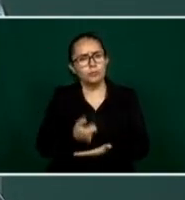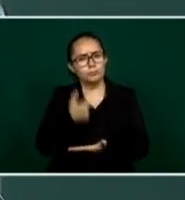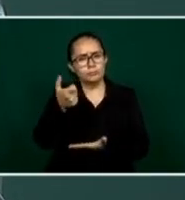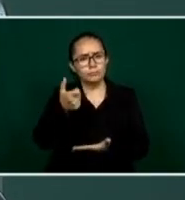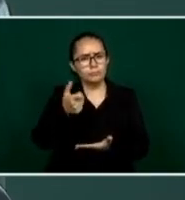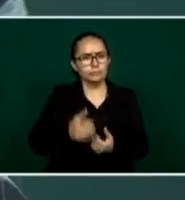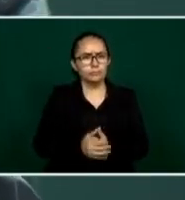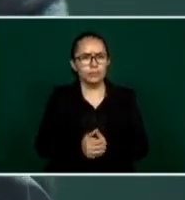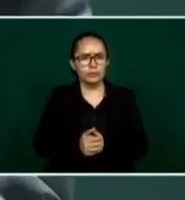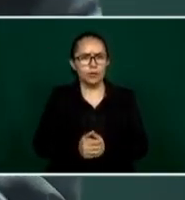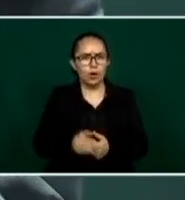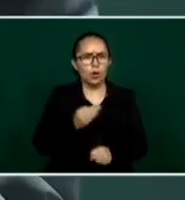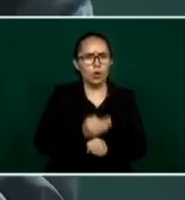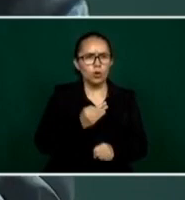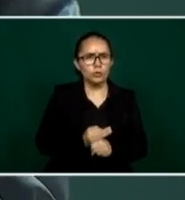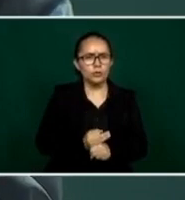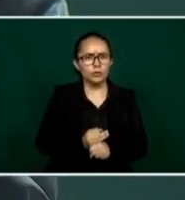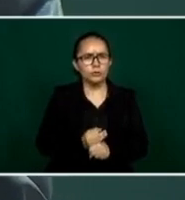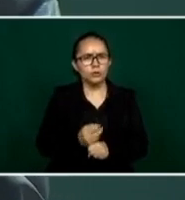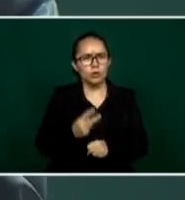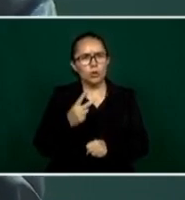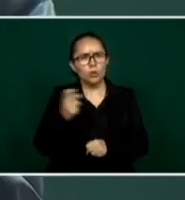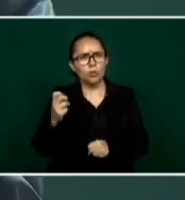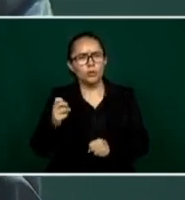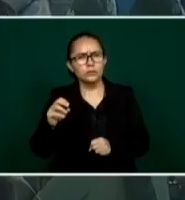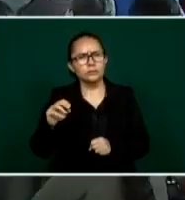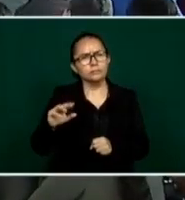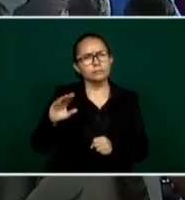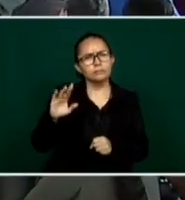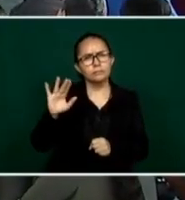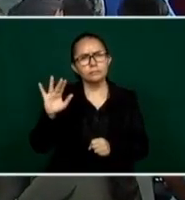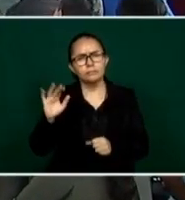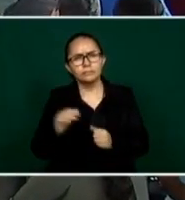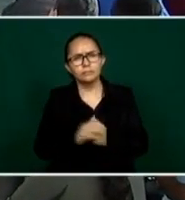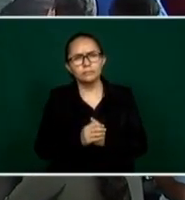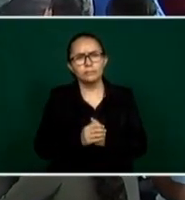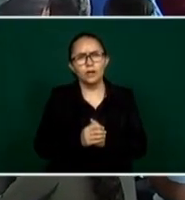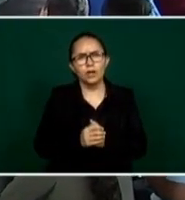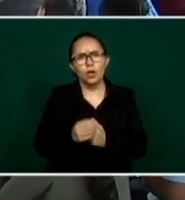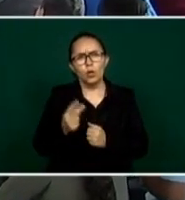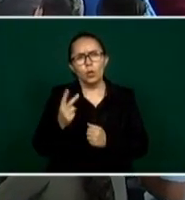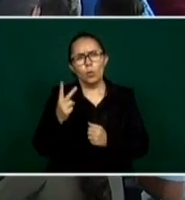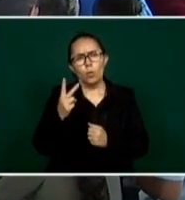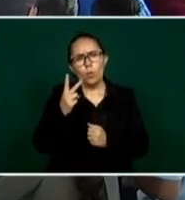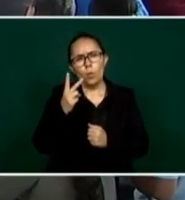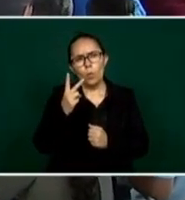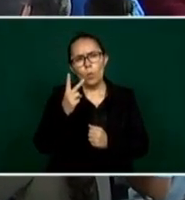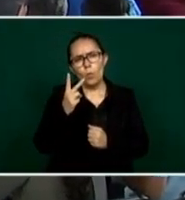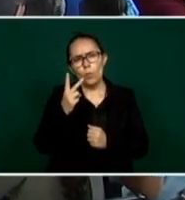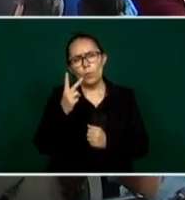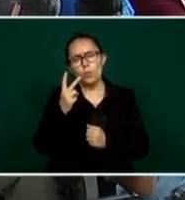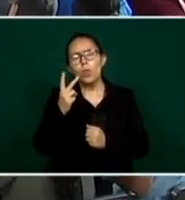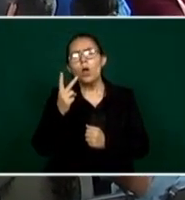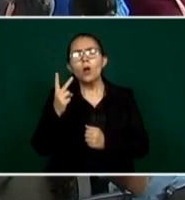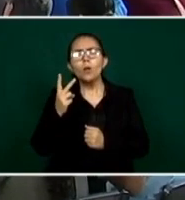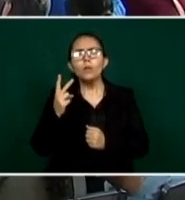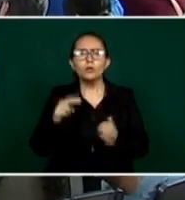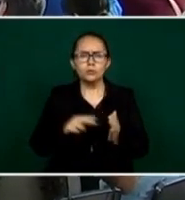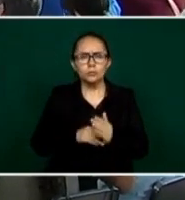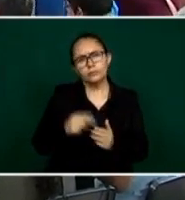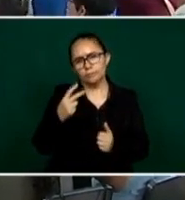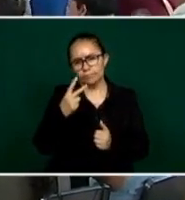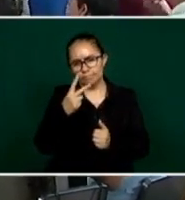pesos, ahora son 2.550. Si en un hogar hay